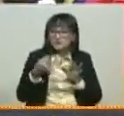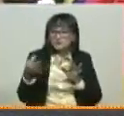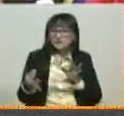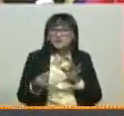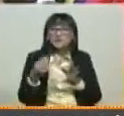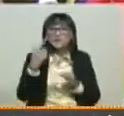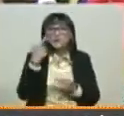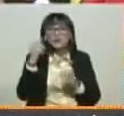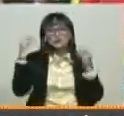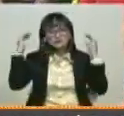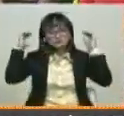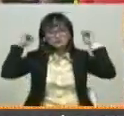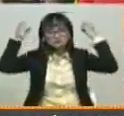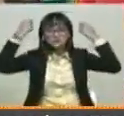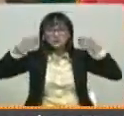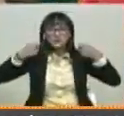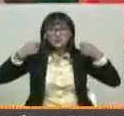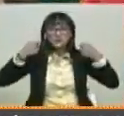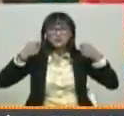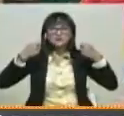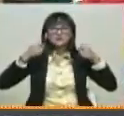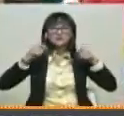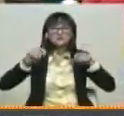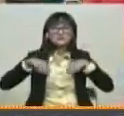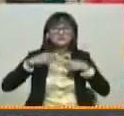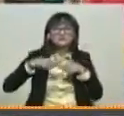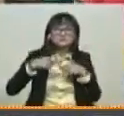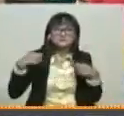Busquen un poncho y le echan su amarradita.